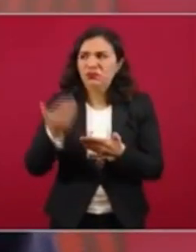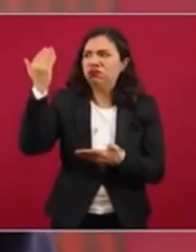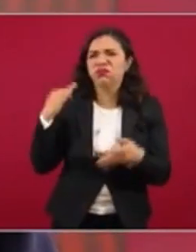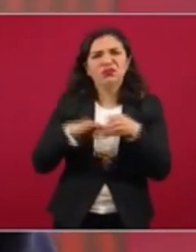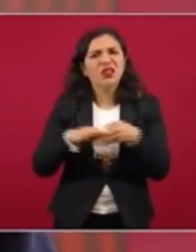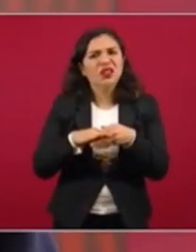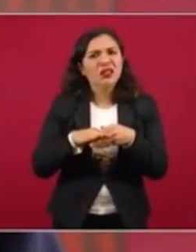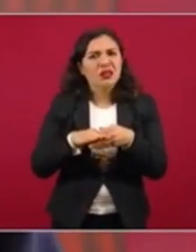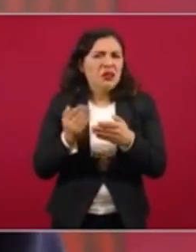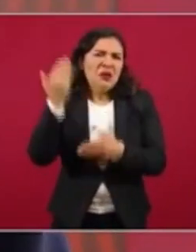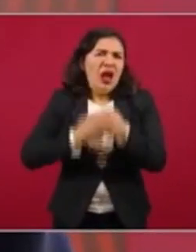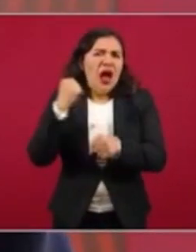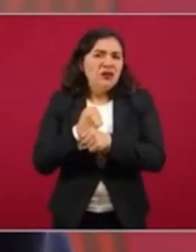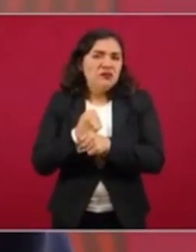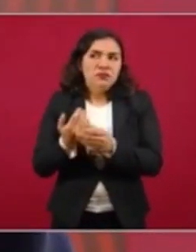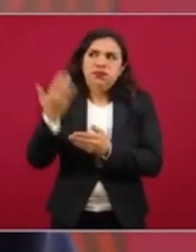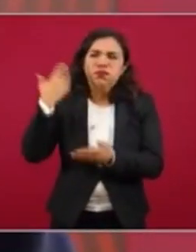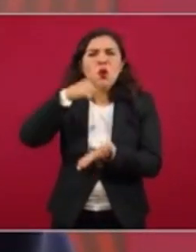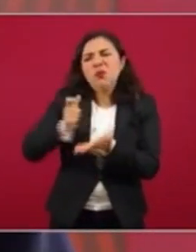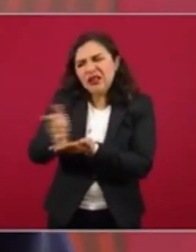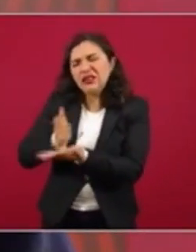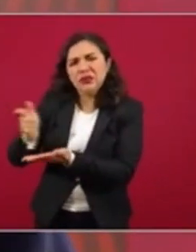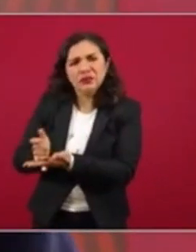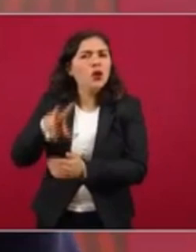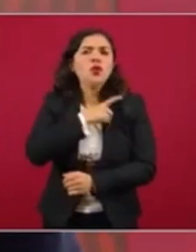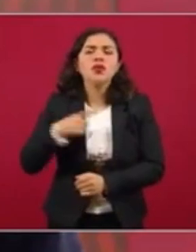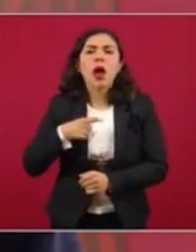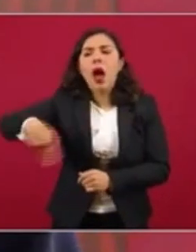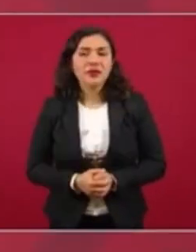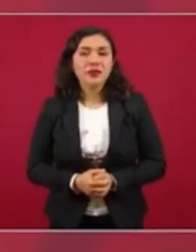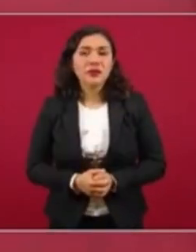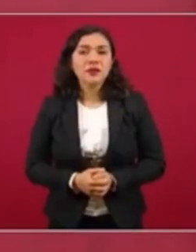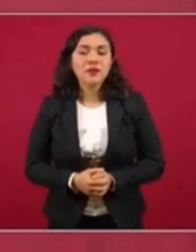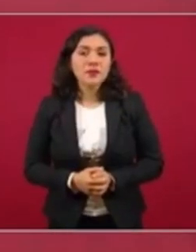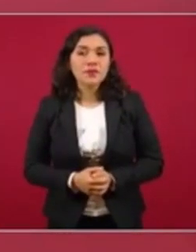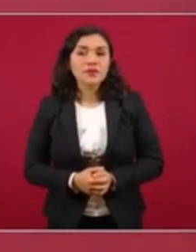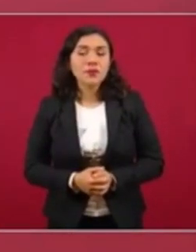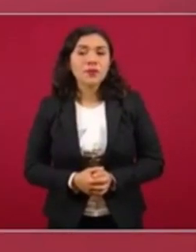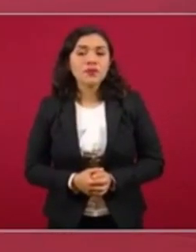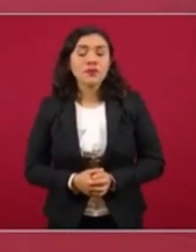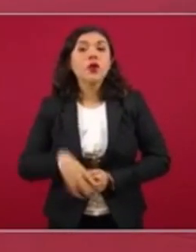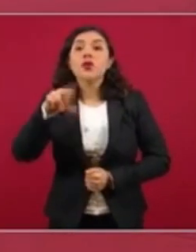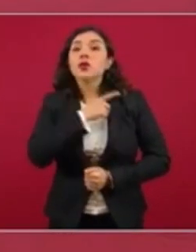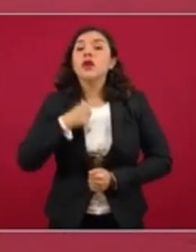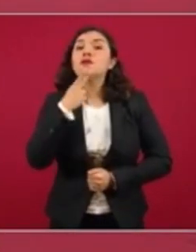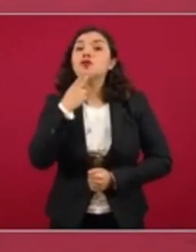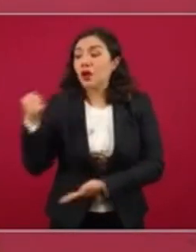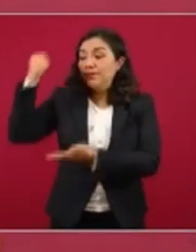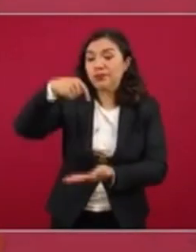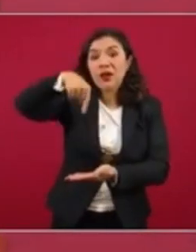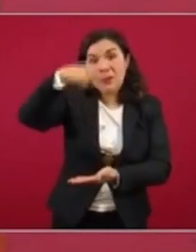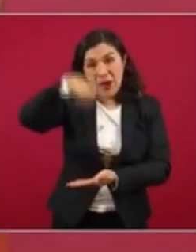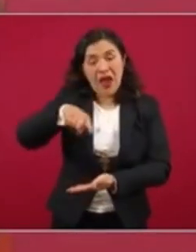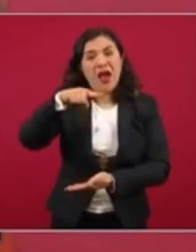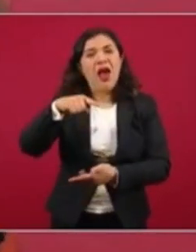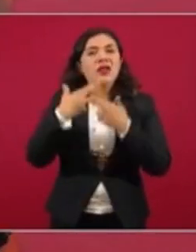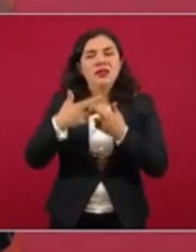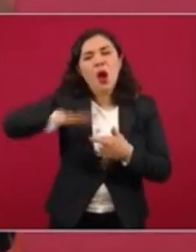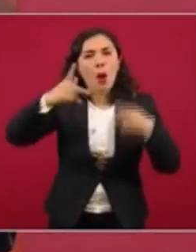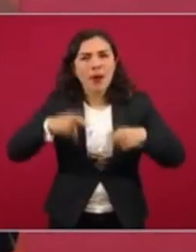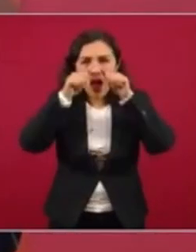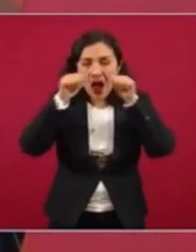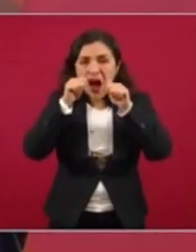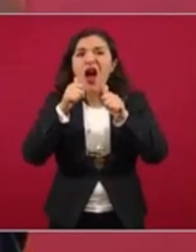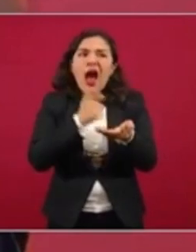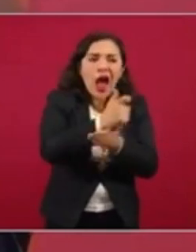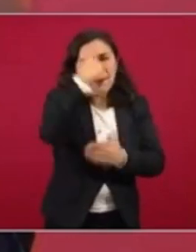últimos tiempos. Que no se trafique con la pobreza de la gente. No se utilice presupuesto público, ni en gobiernos